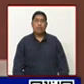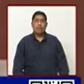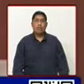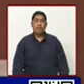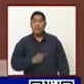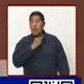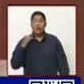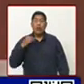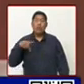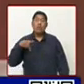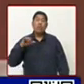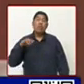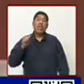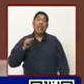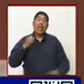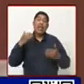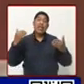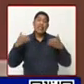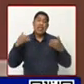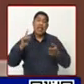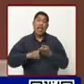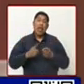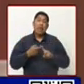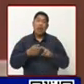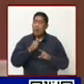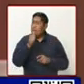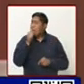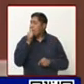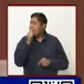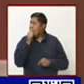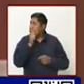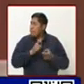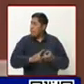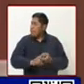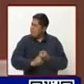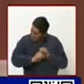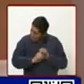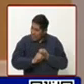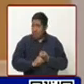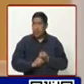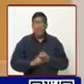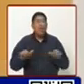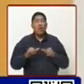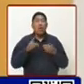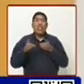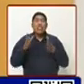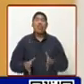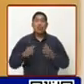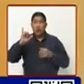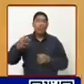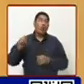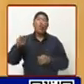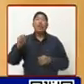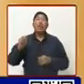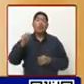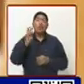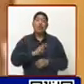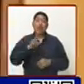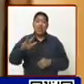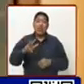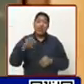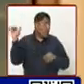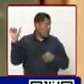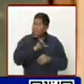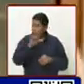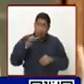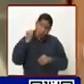Tica tiene un amigo íntimo en Bolivia, también fue director del Juan 23, también